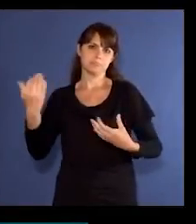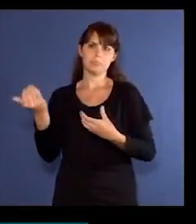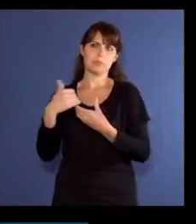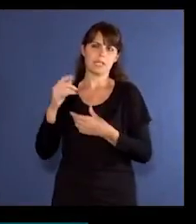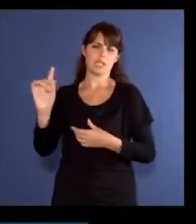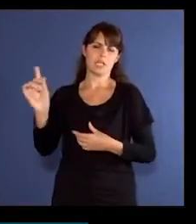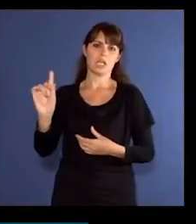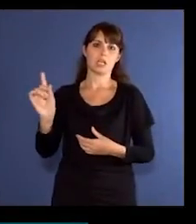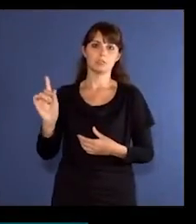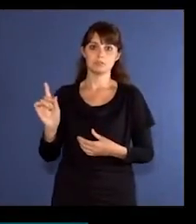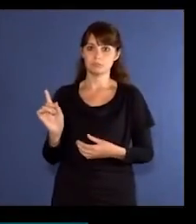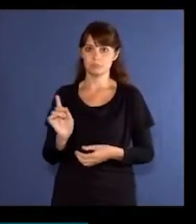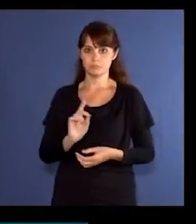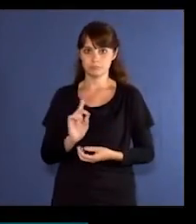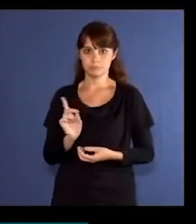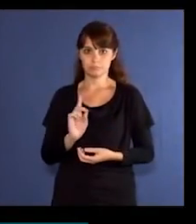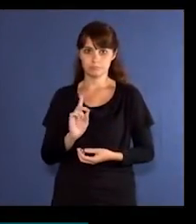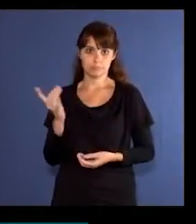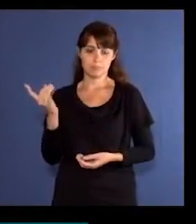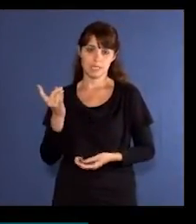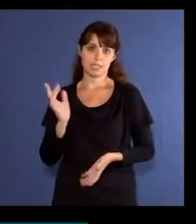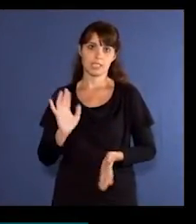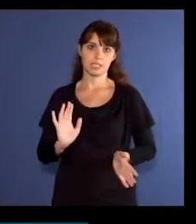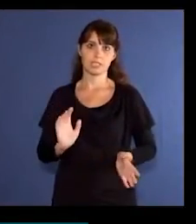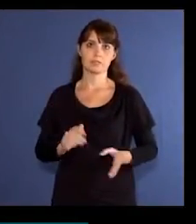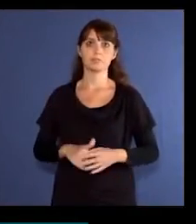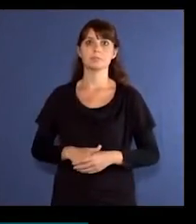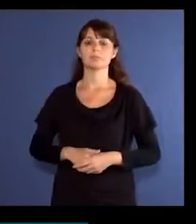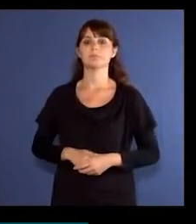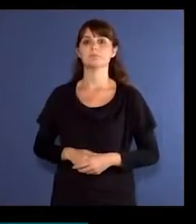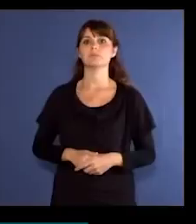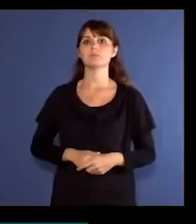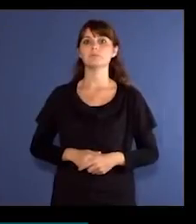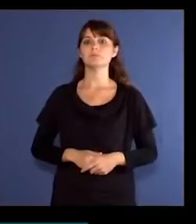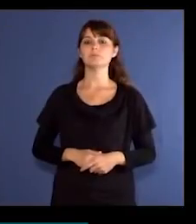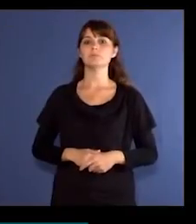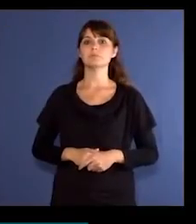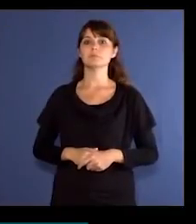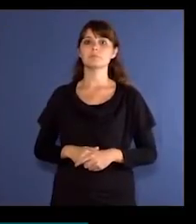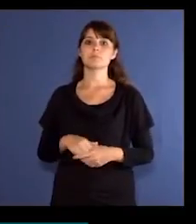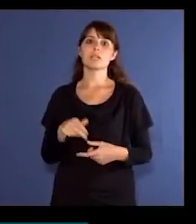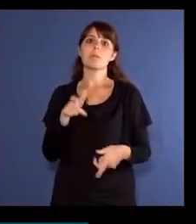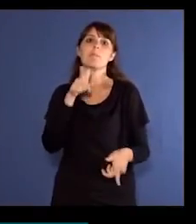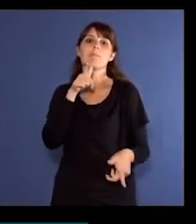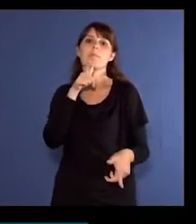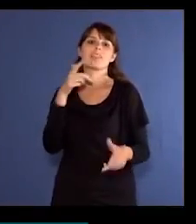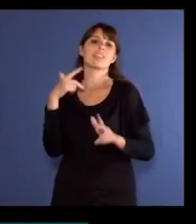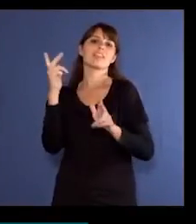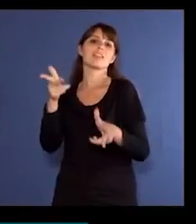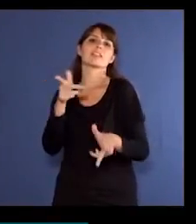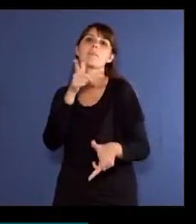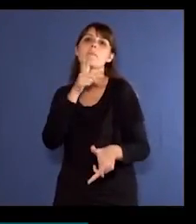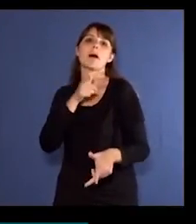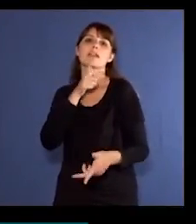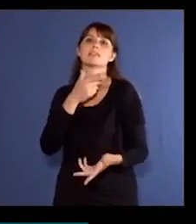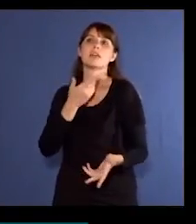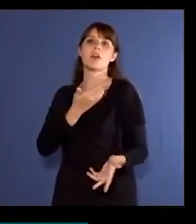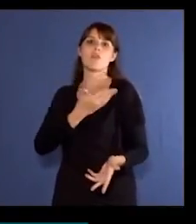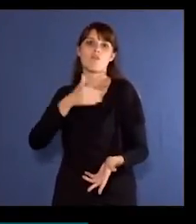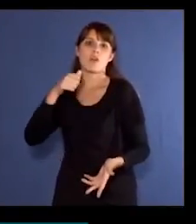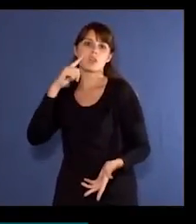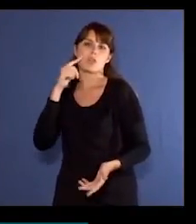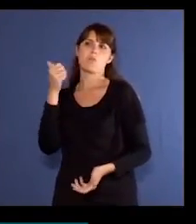países semicoloniales, a los países subdesarrollados como el nuestro, sino que sería un fondo buena onda. Ahora, yo les